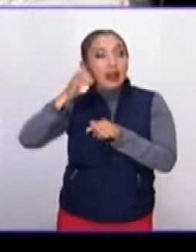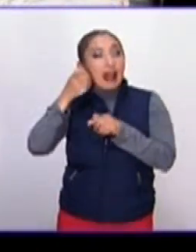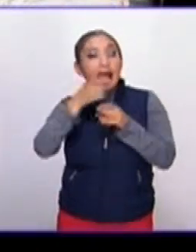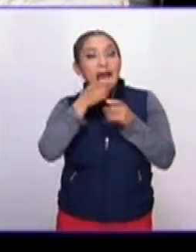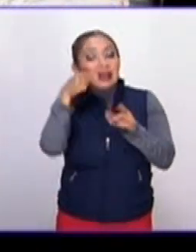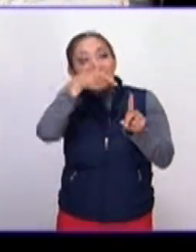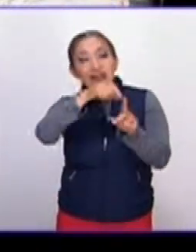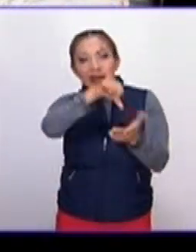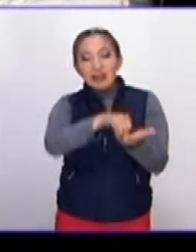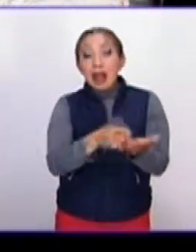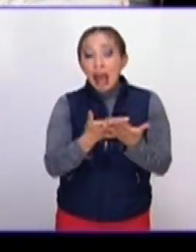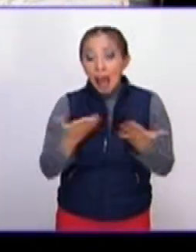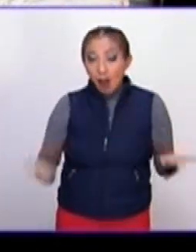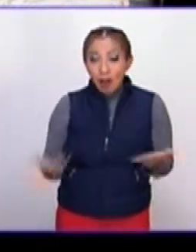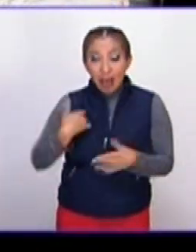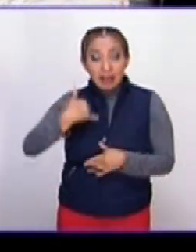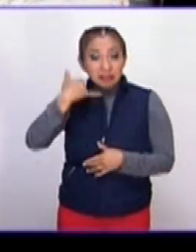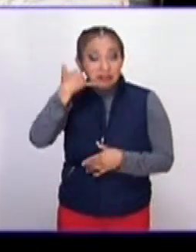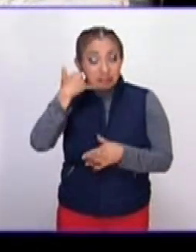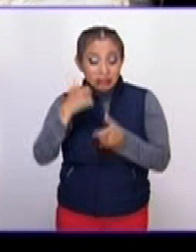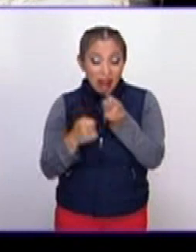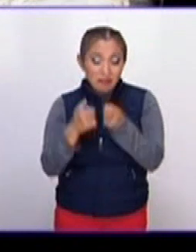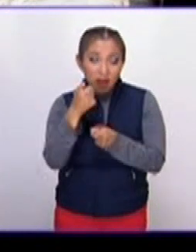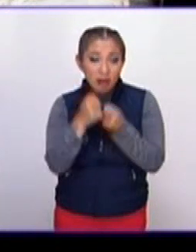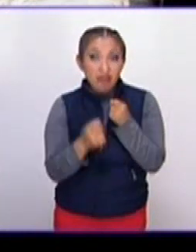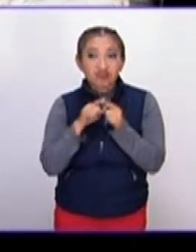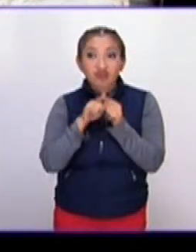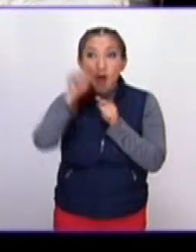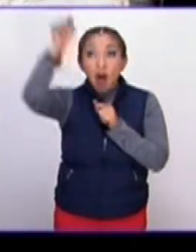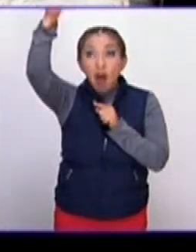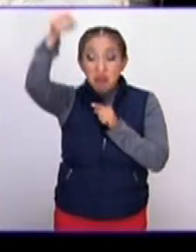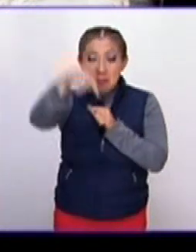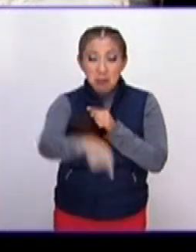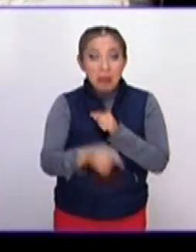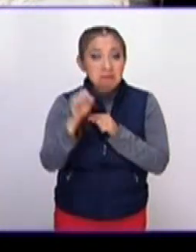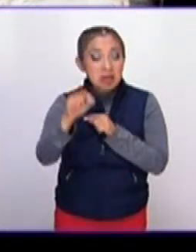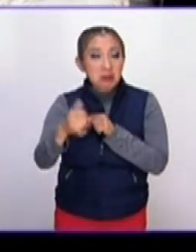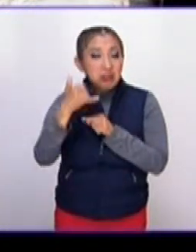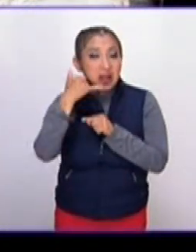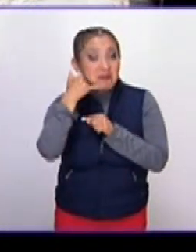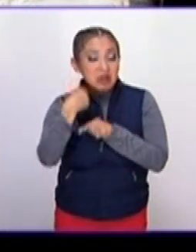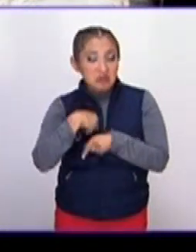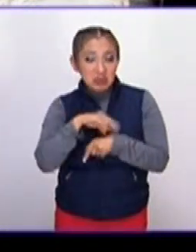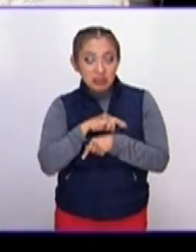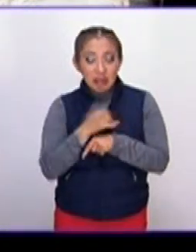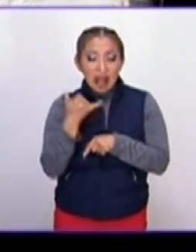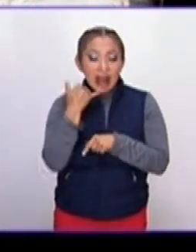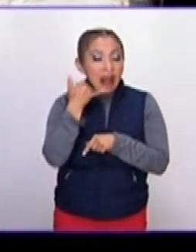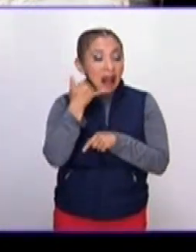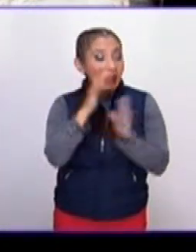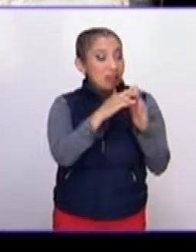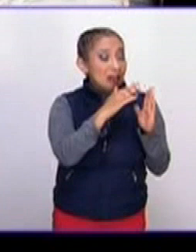nuestra central. Hoy en día tenemos teléfonos satelitales o el mismo teléfono inteligente, uno está hablando a la